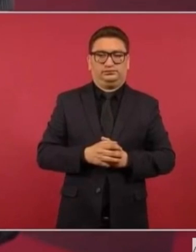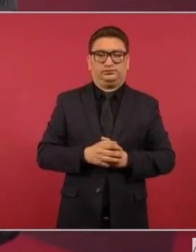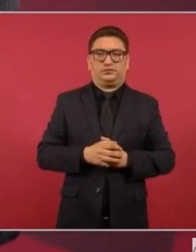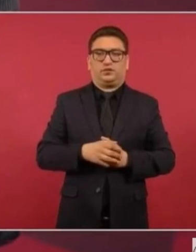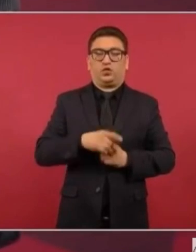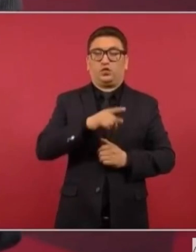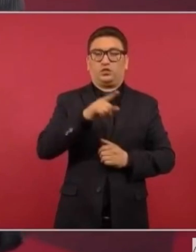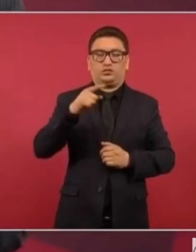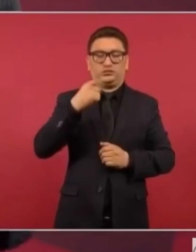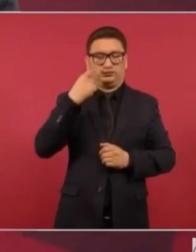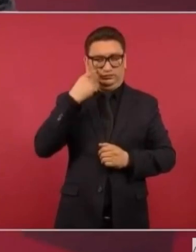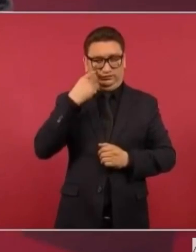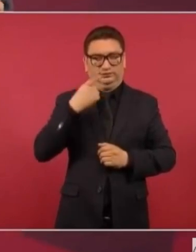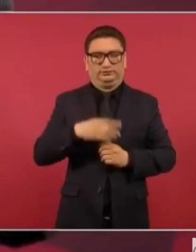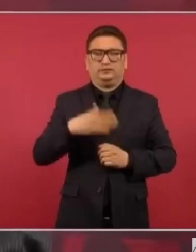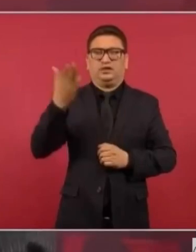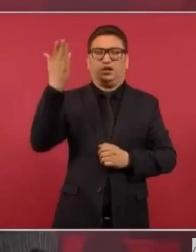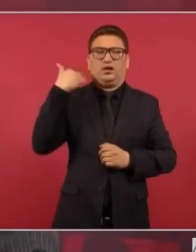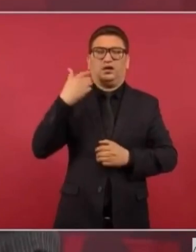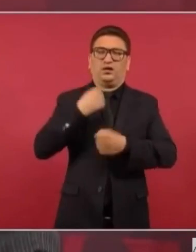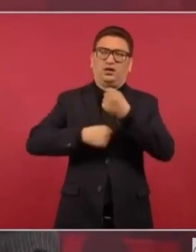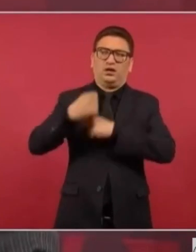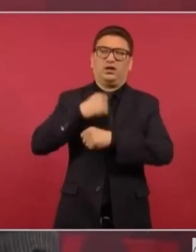cómo pensaba hace unos años,